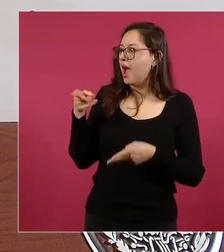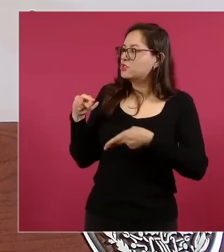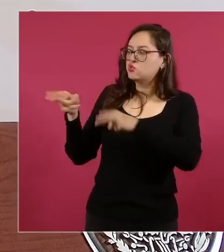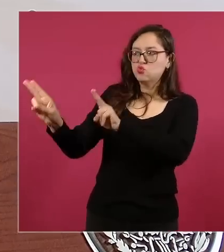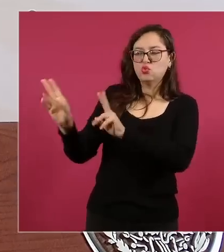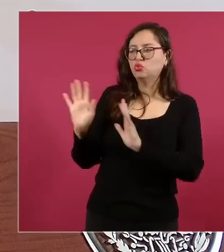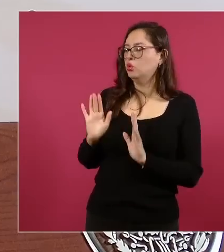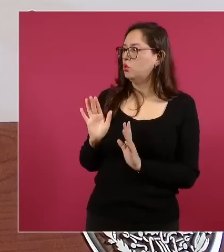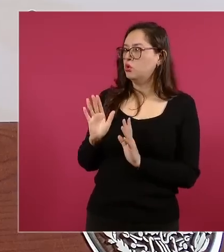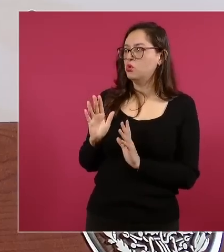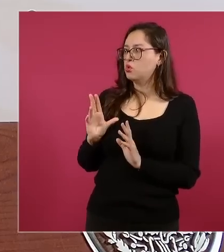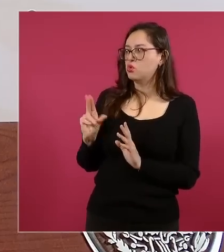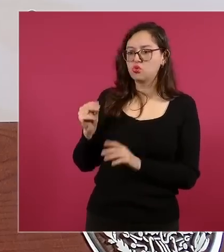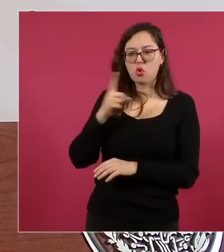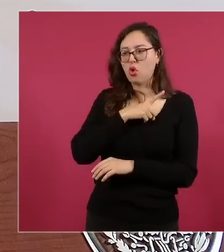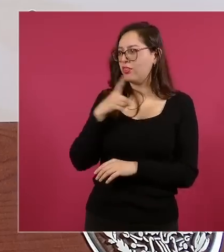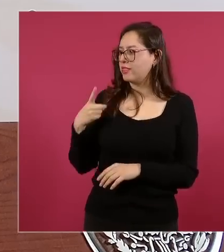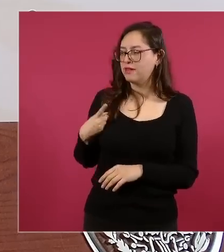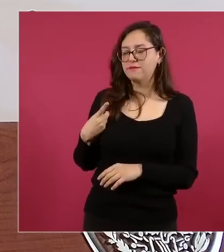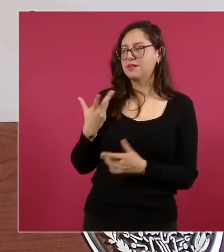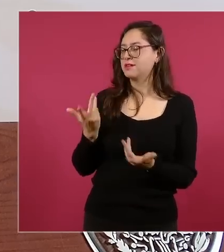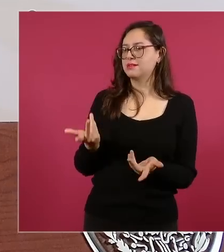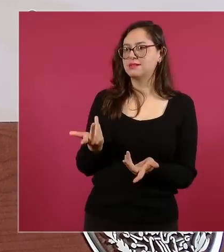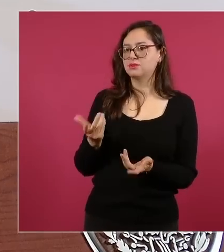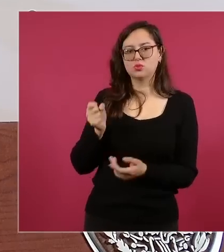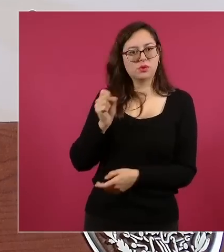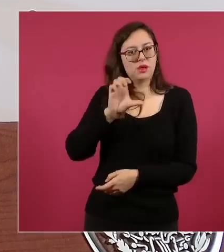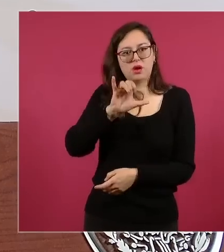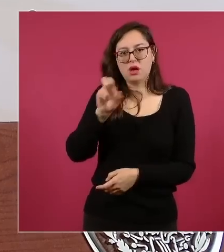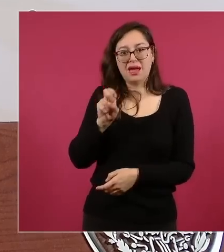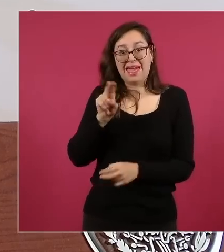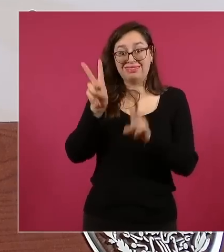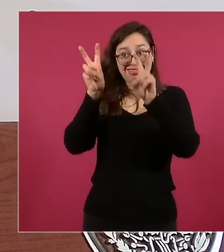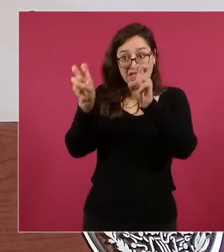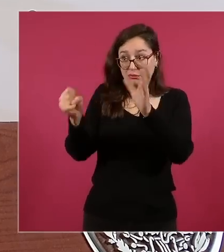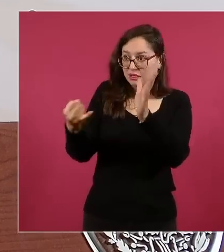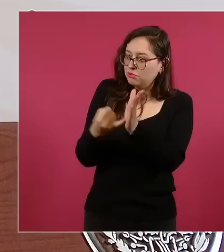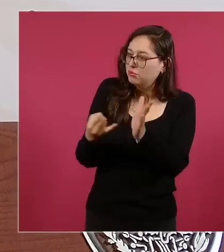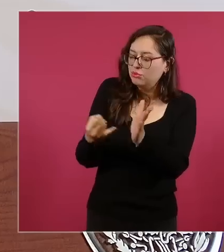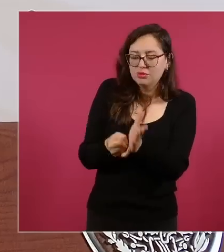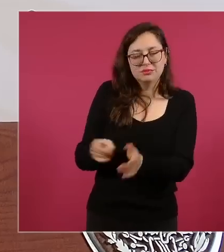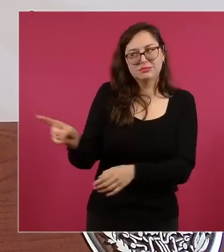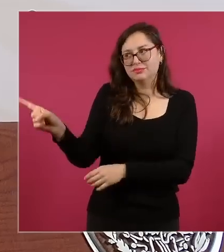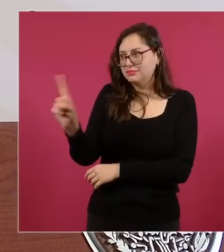recurso, no darle entrada, porque